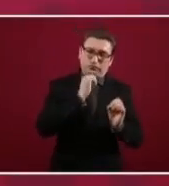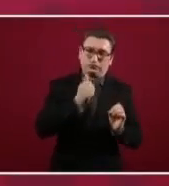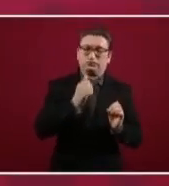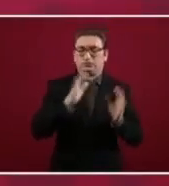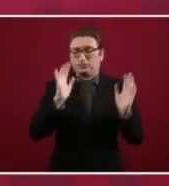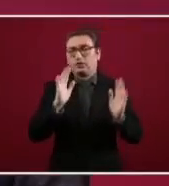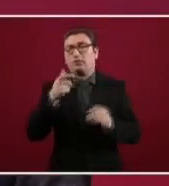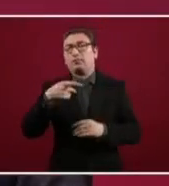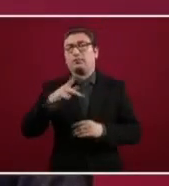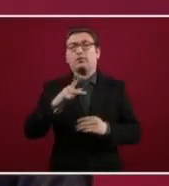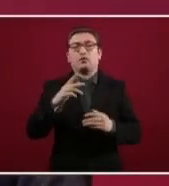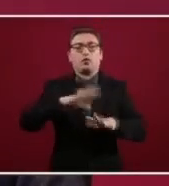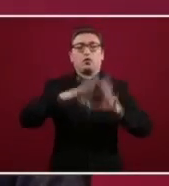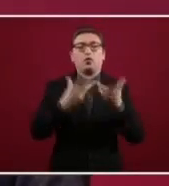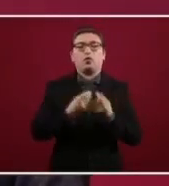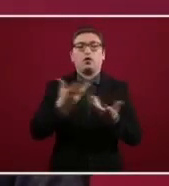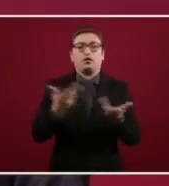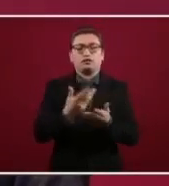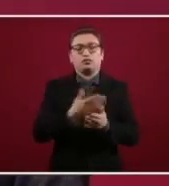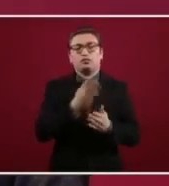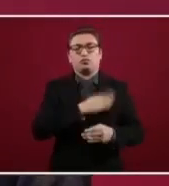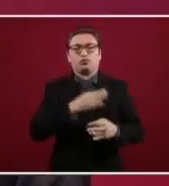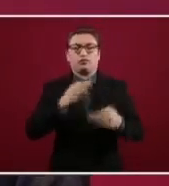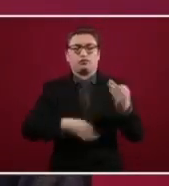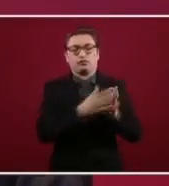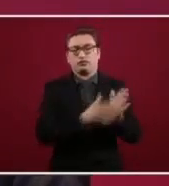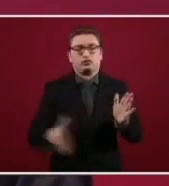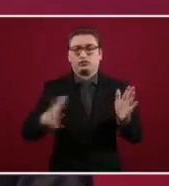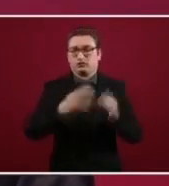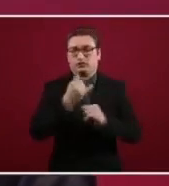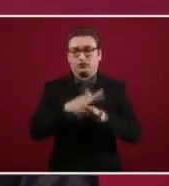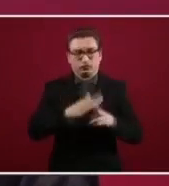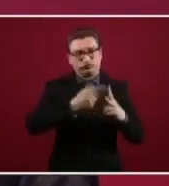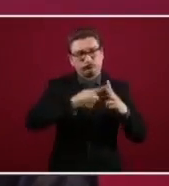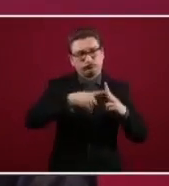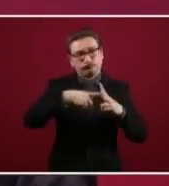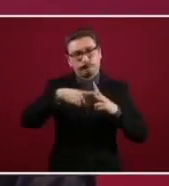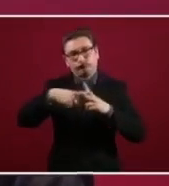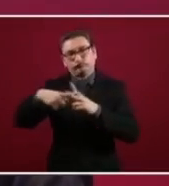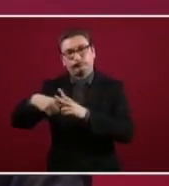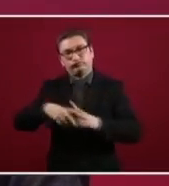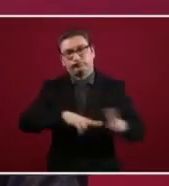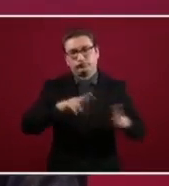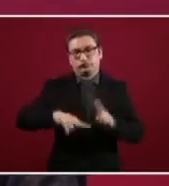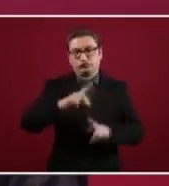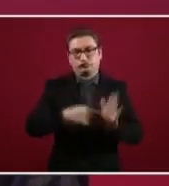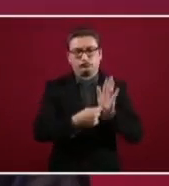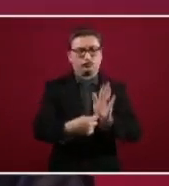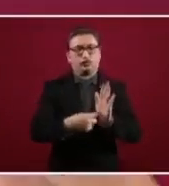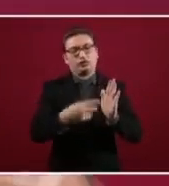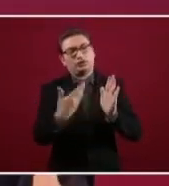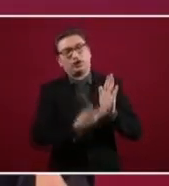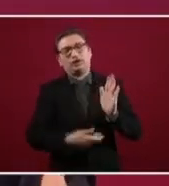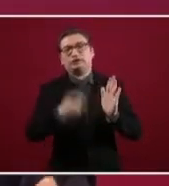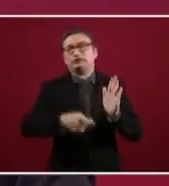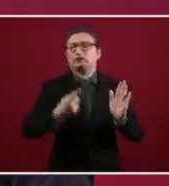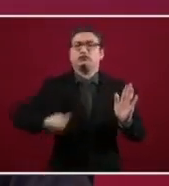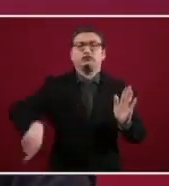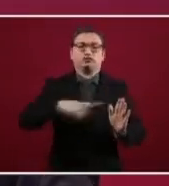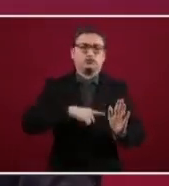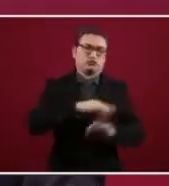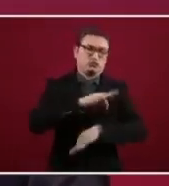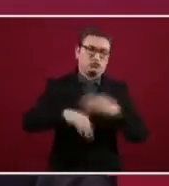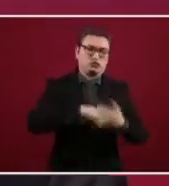fue el resultado global de este buen fin y ojalá en sus números quede reflejado que muchos compramos